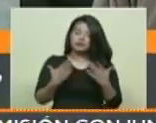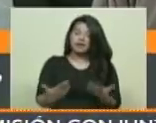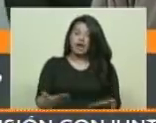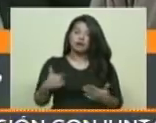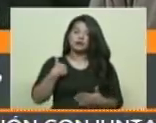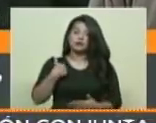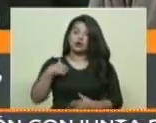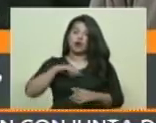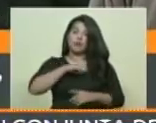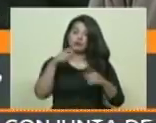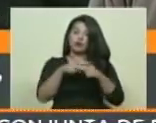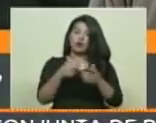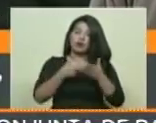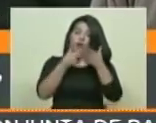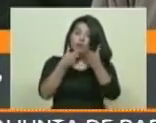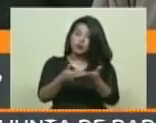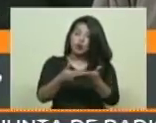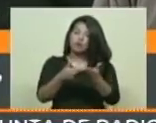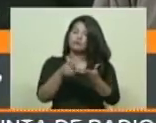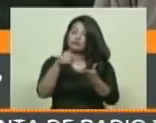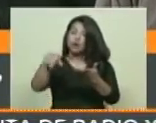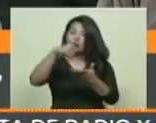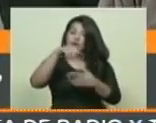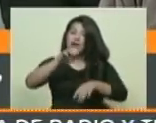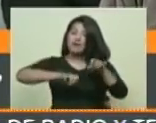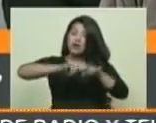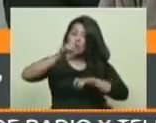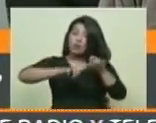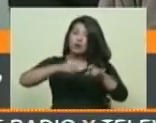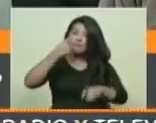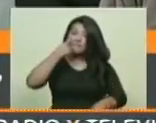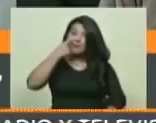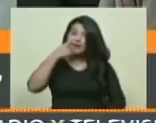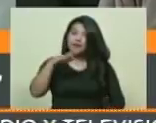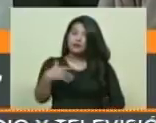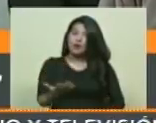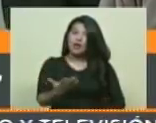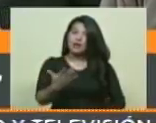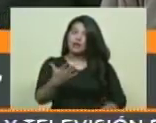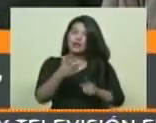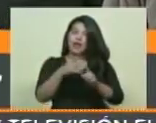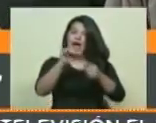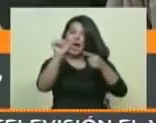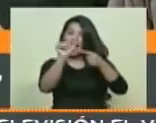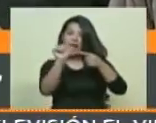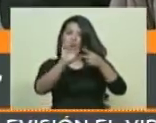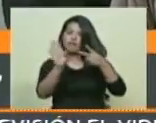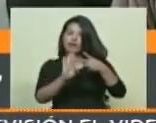Comisión ha recomendado evaluar la aplicación de fórmulas alternativas a